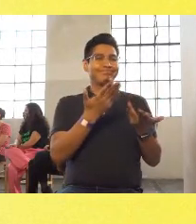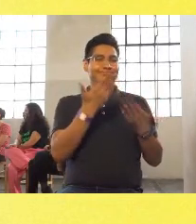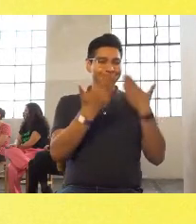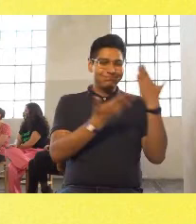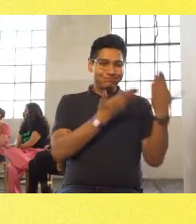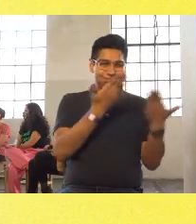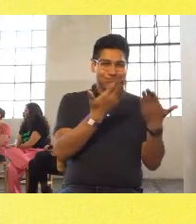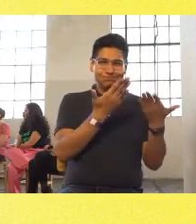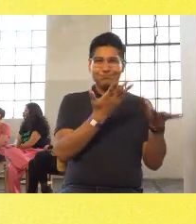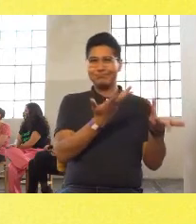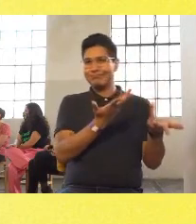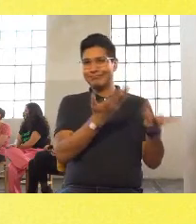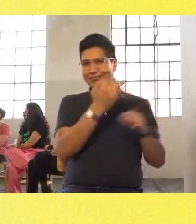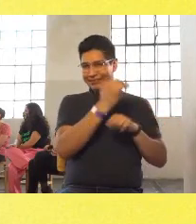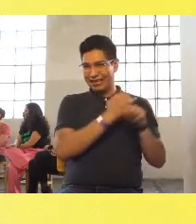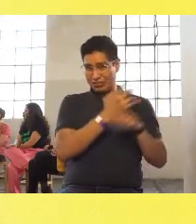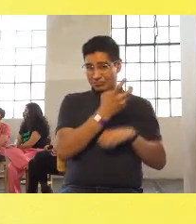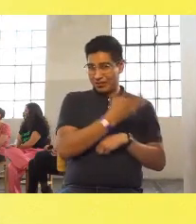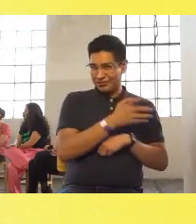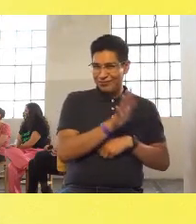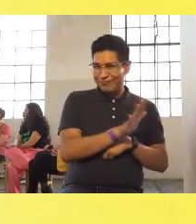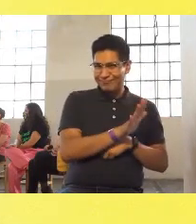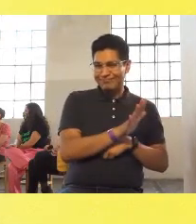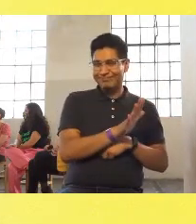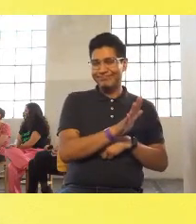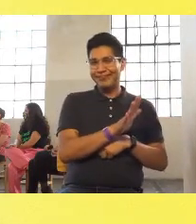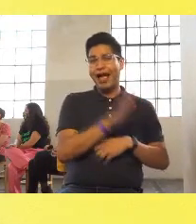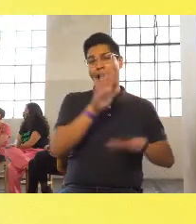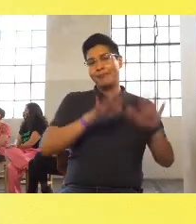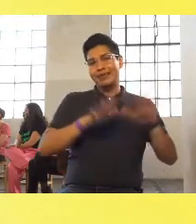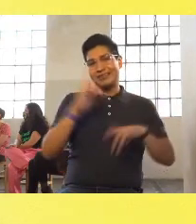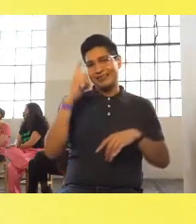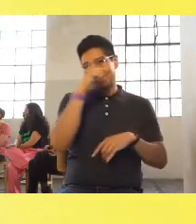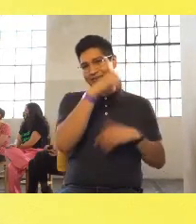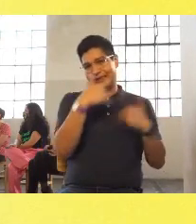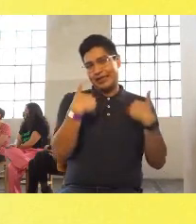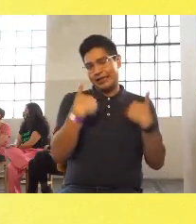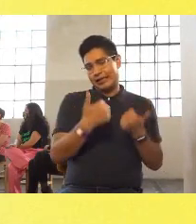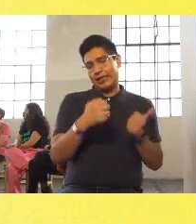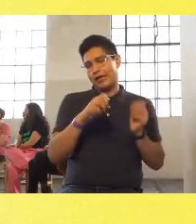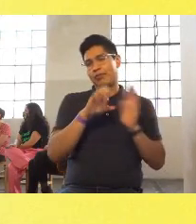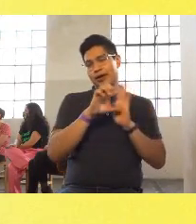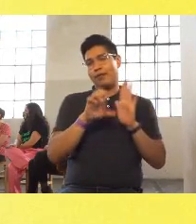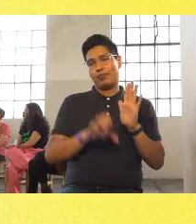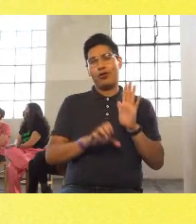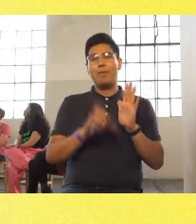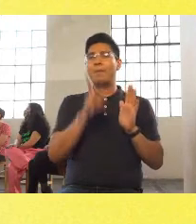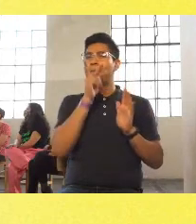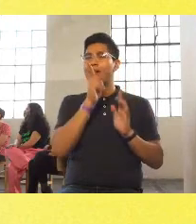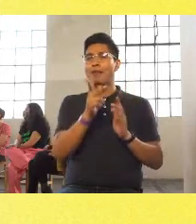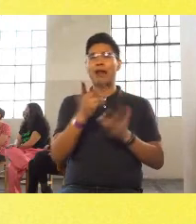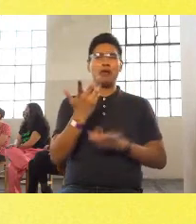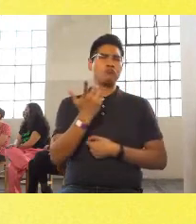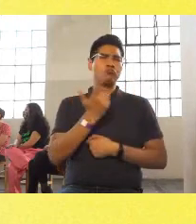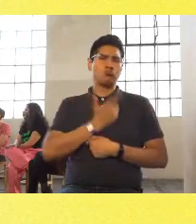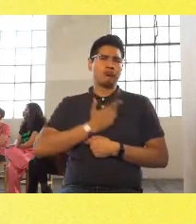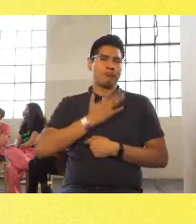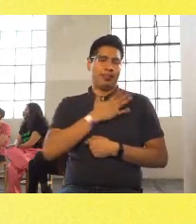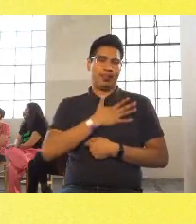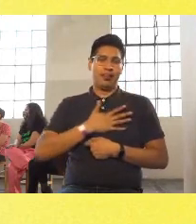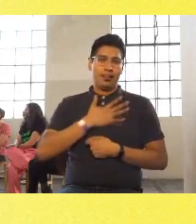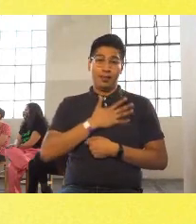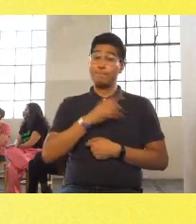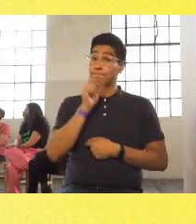también como justo un equilibrio entre como lo que decíamos del gozo y el placer, ¿no? Y como lo chido de existir en este mundo y